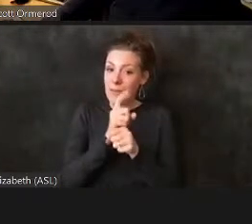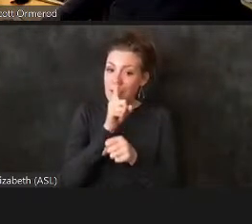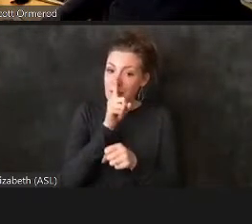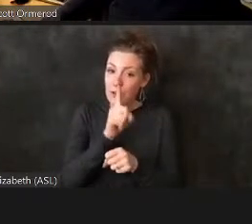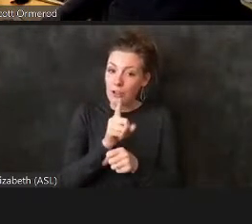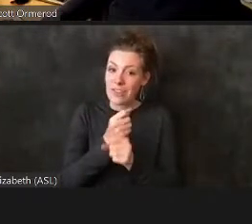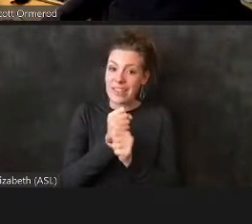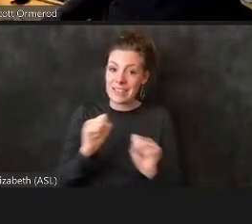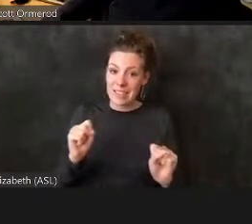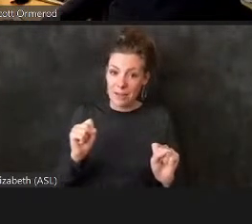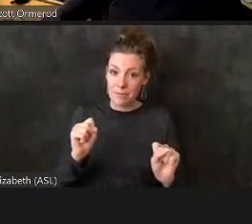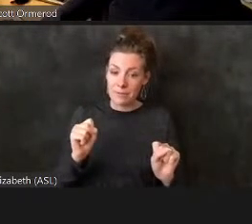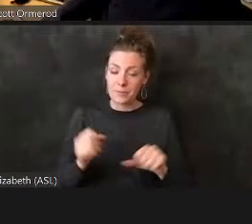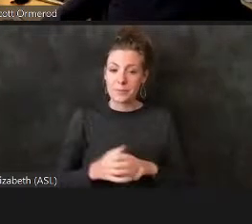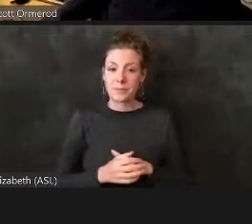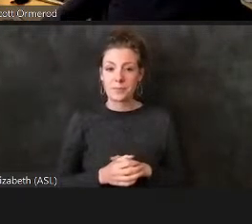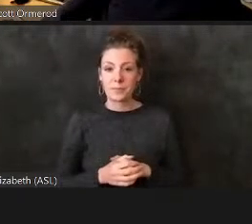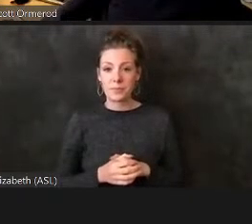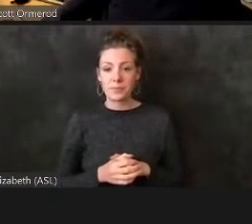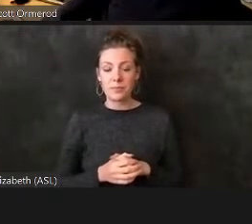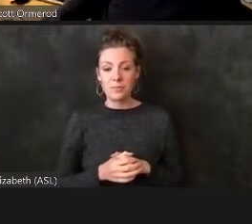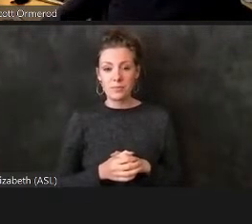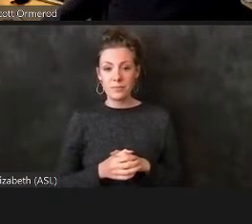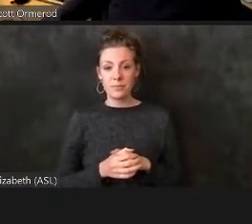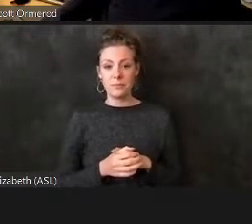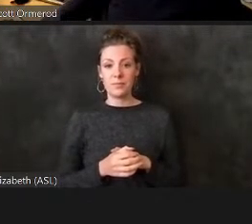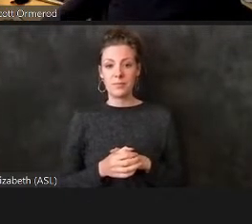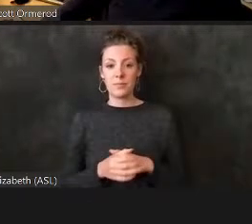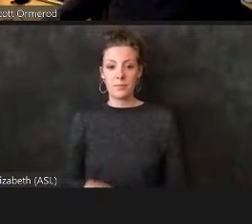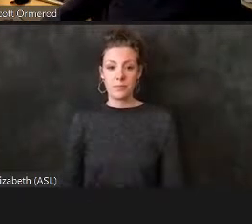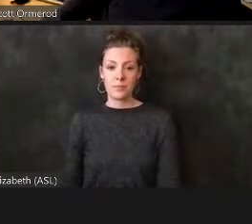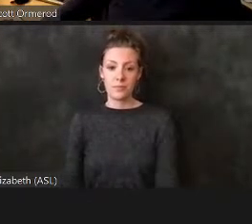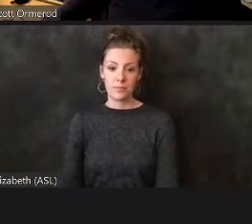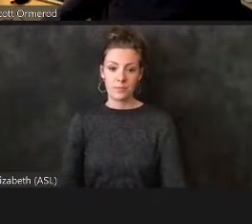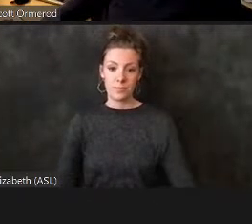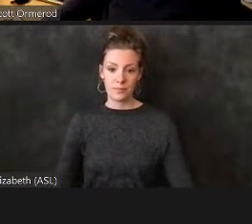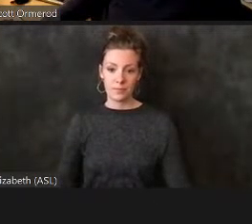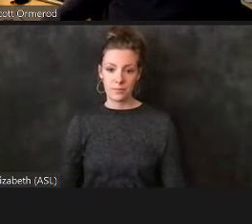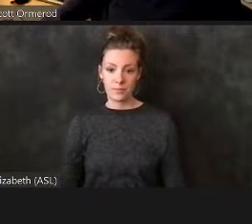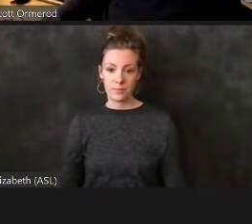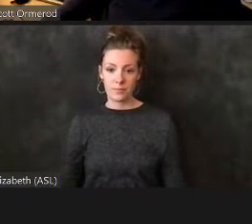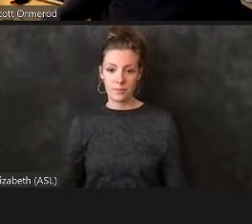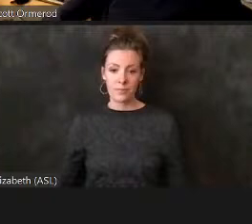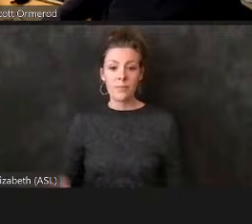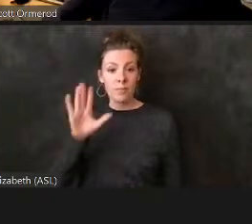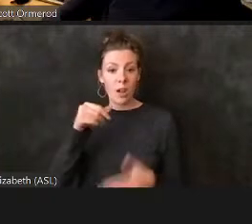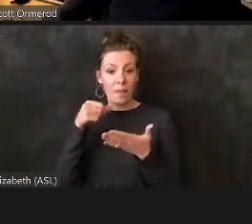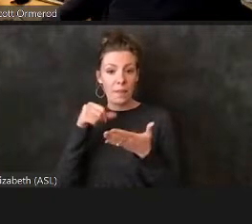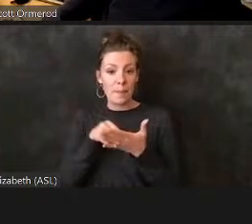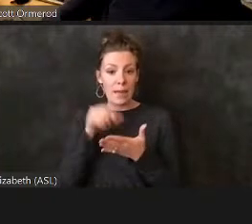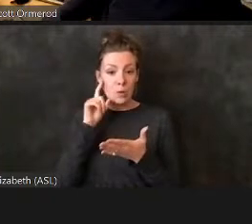vacuna, asegurando la seguridad de la vacuna. Hay un botón ahí que